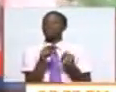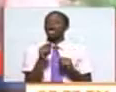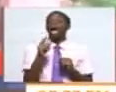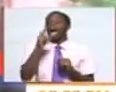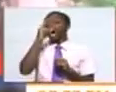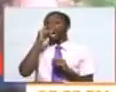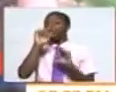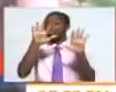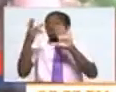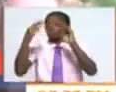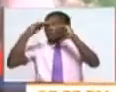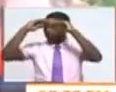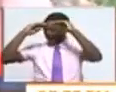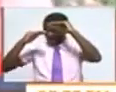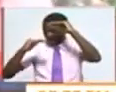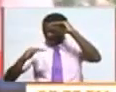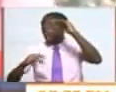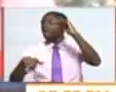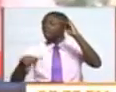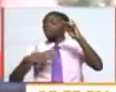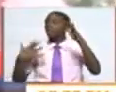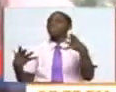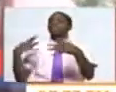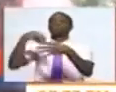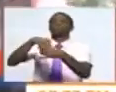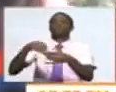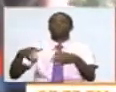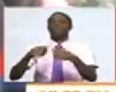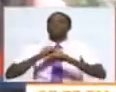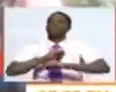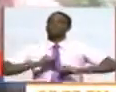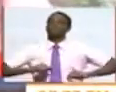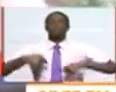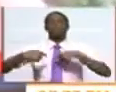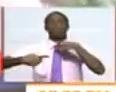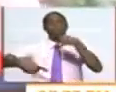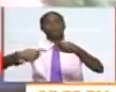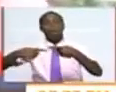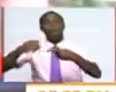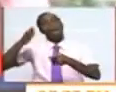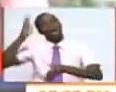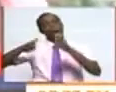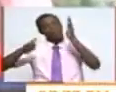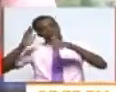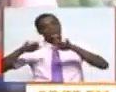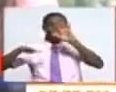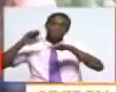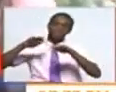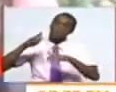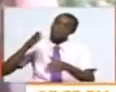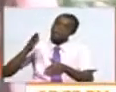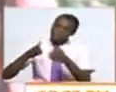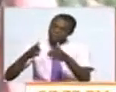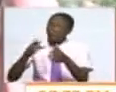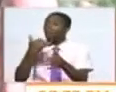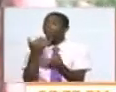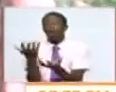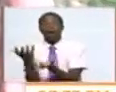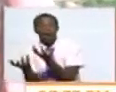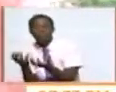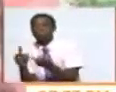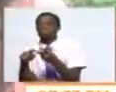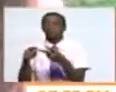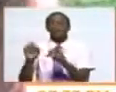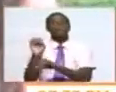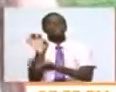años que forme parte de estas fuerzas armadas de forma regular o irregular, así lo hagan como cocineros, porteadores,